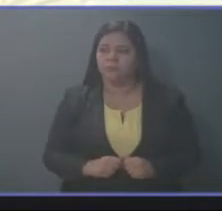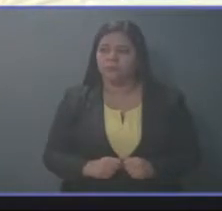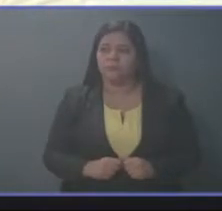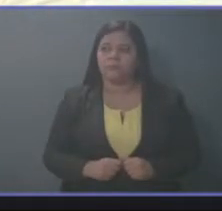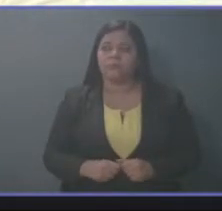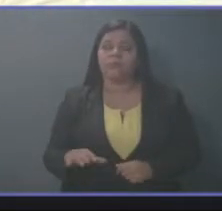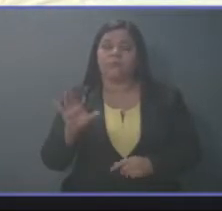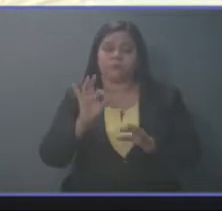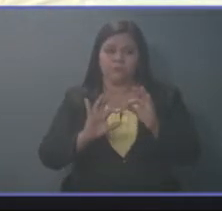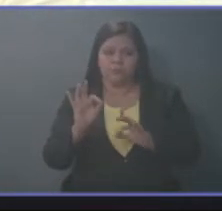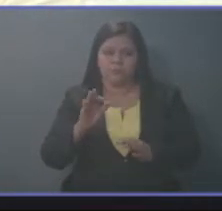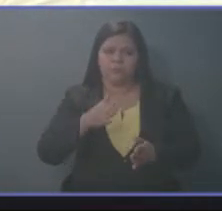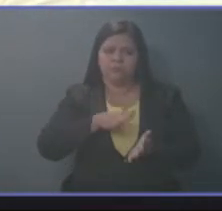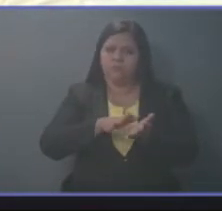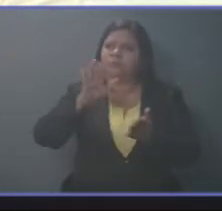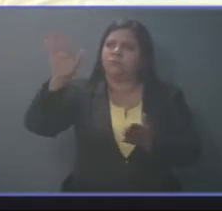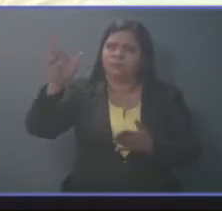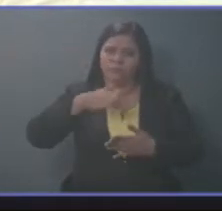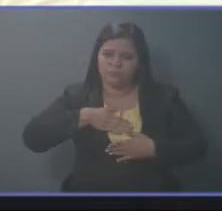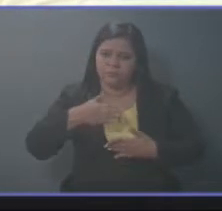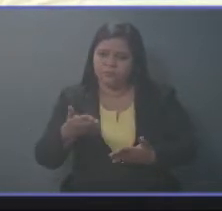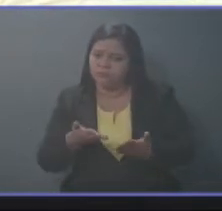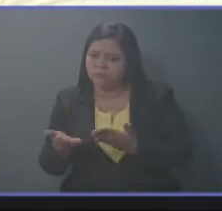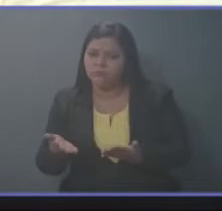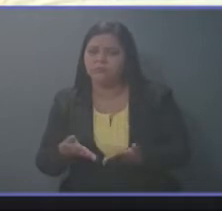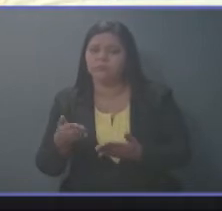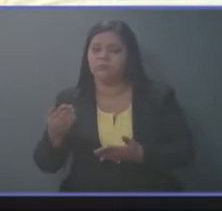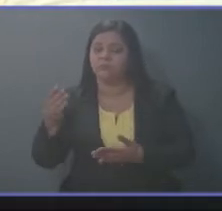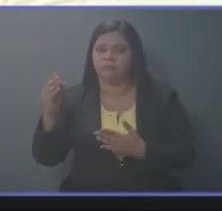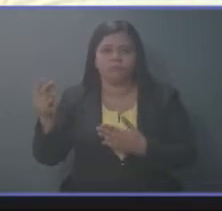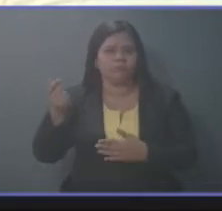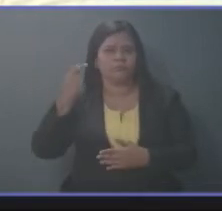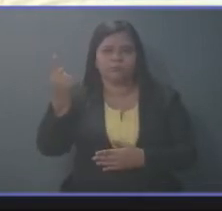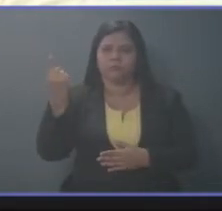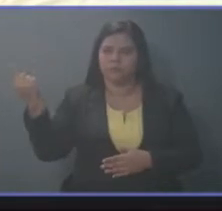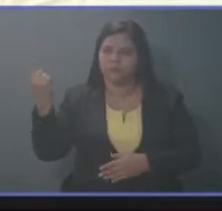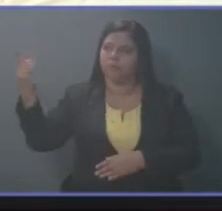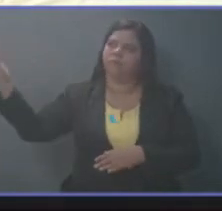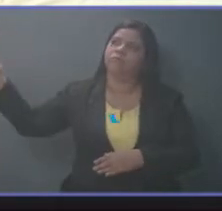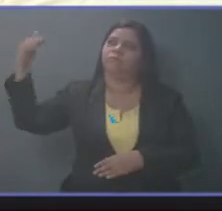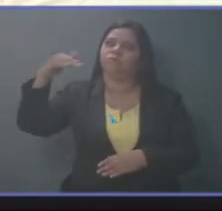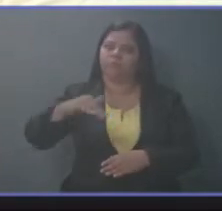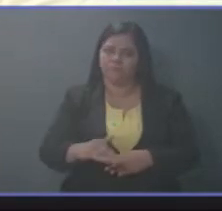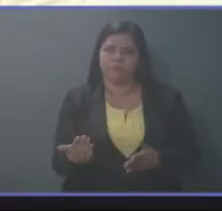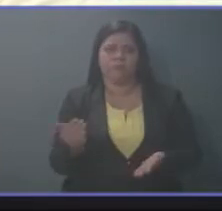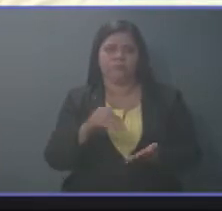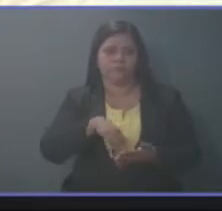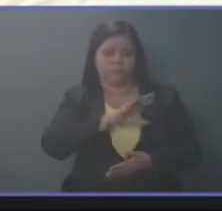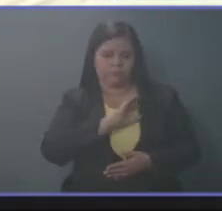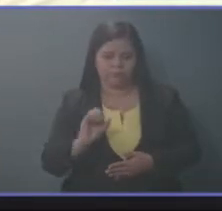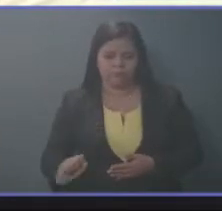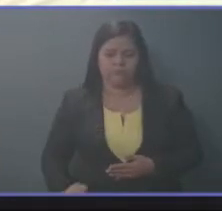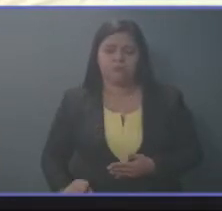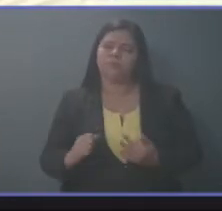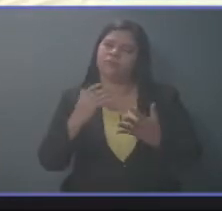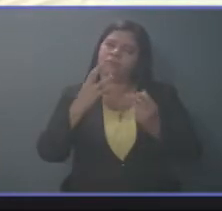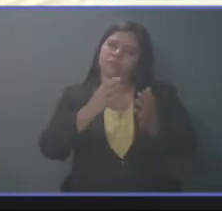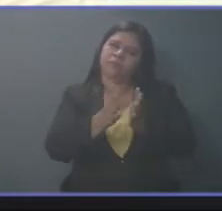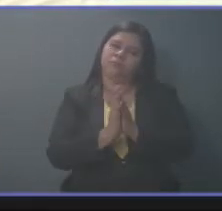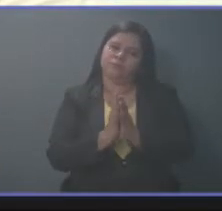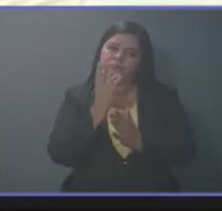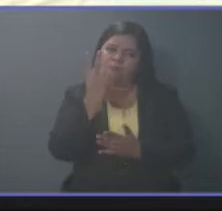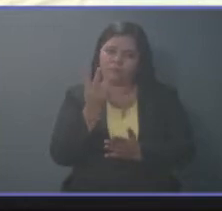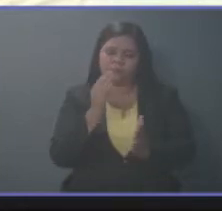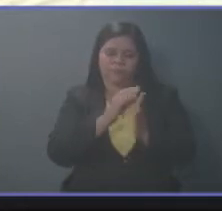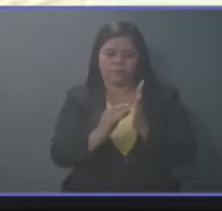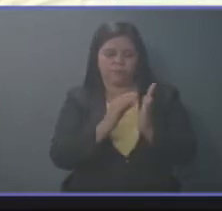vuelos humanitarios para facilitar el retorno de las personas salvadoreñas que se encuentran en el extranjero. Por lo antes expuesto, solicitamos se incorporen dos